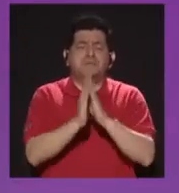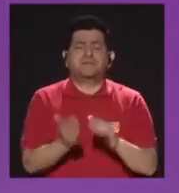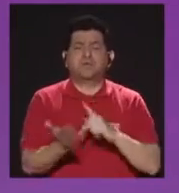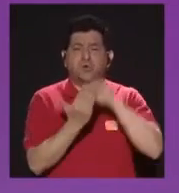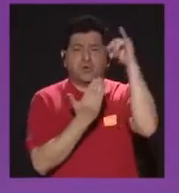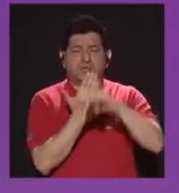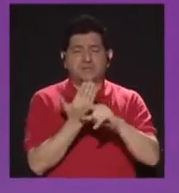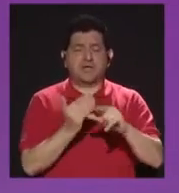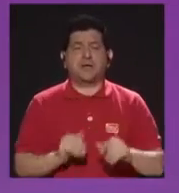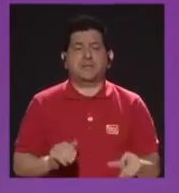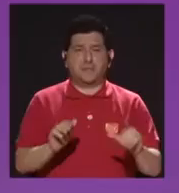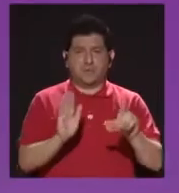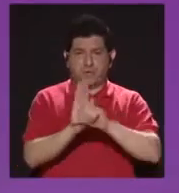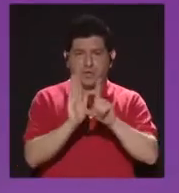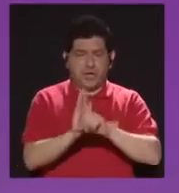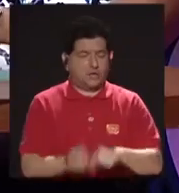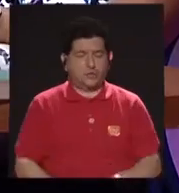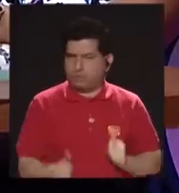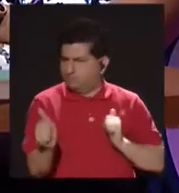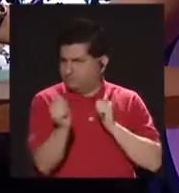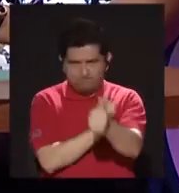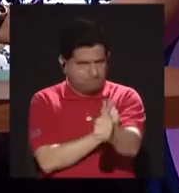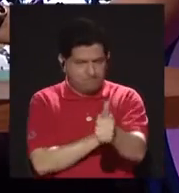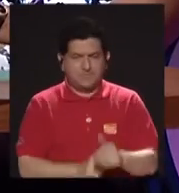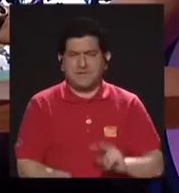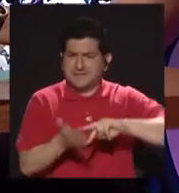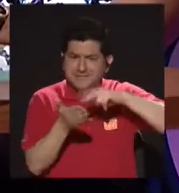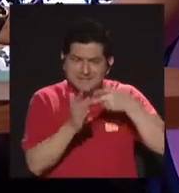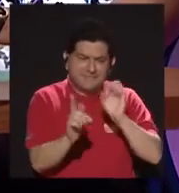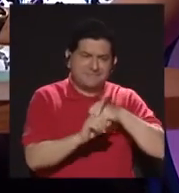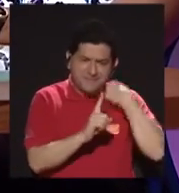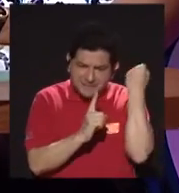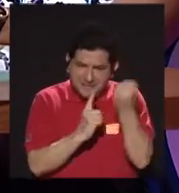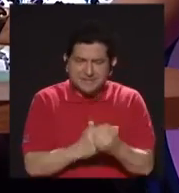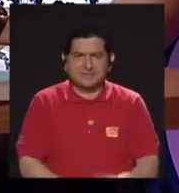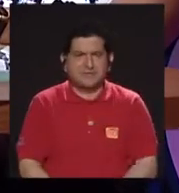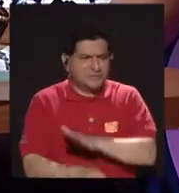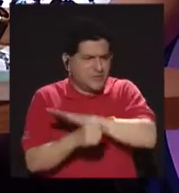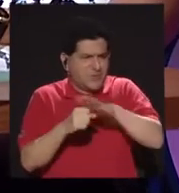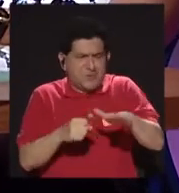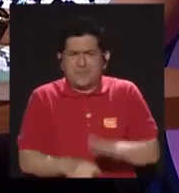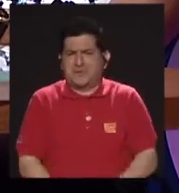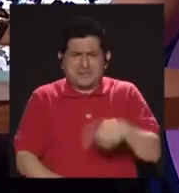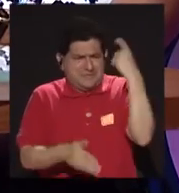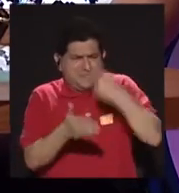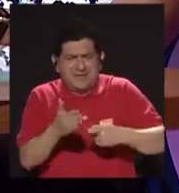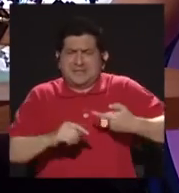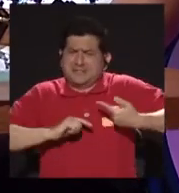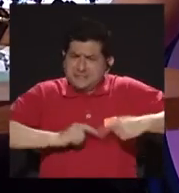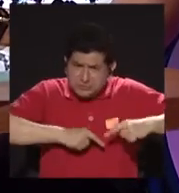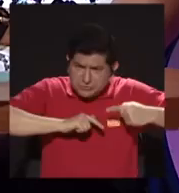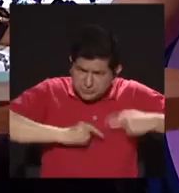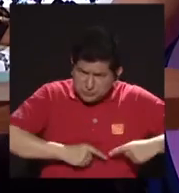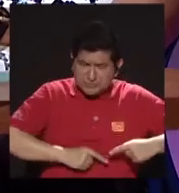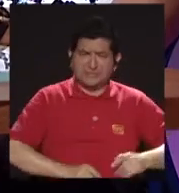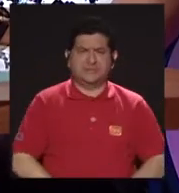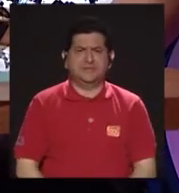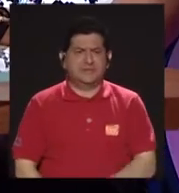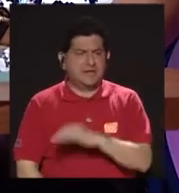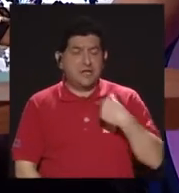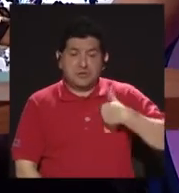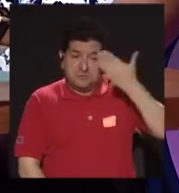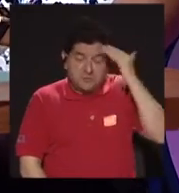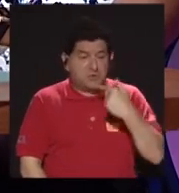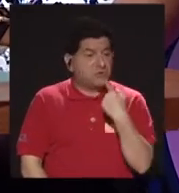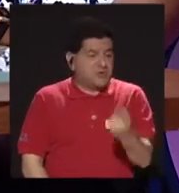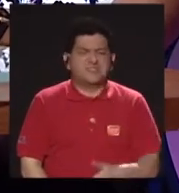para que no pase verdades son cuestiones absolutamente arbitrarias dolorosas y yo no